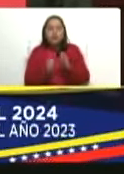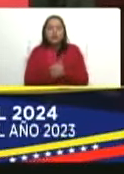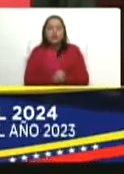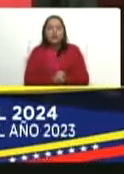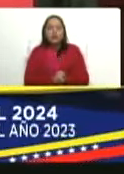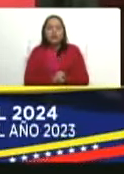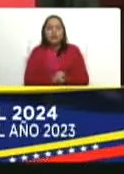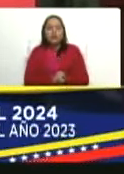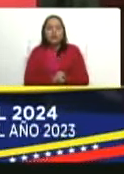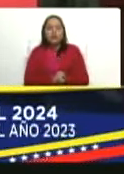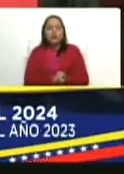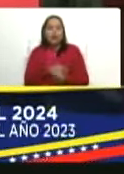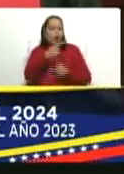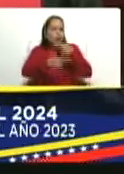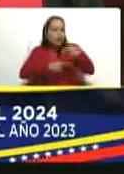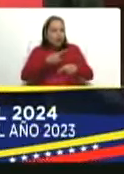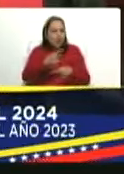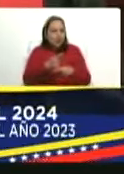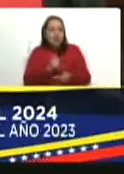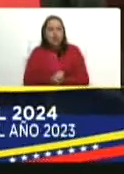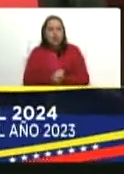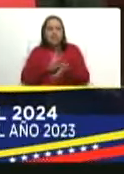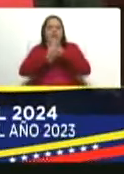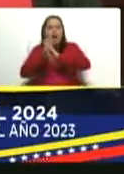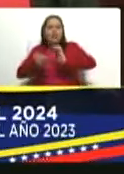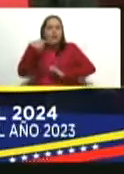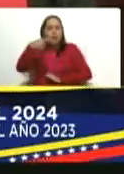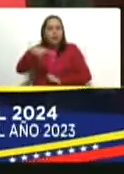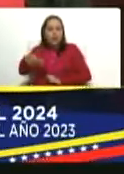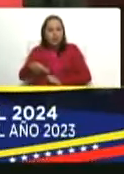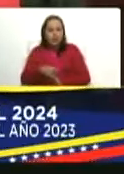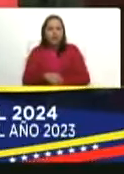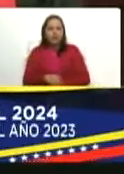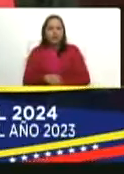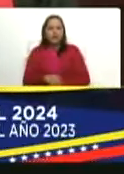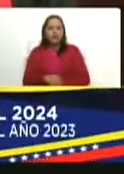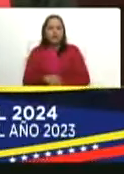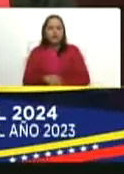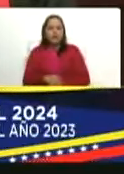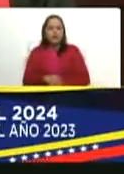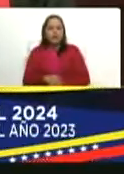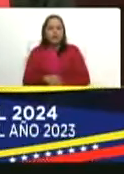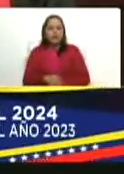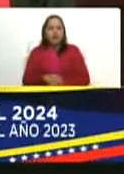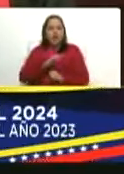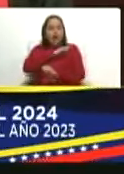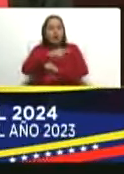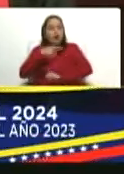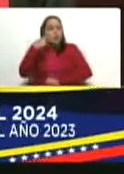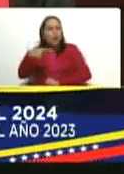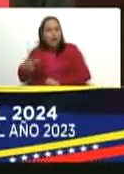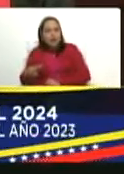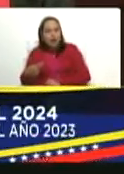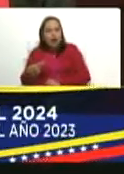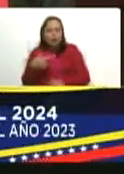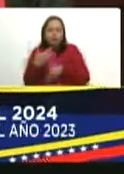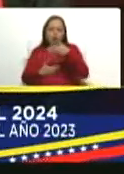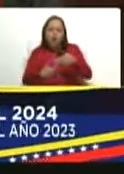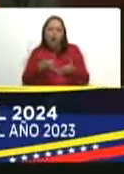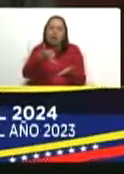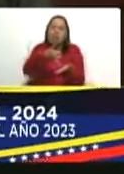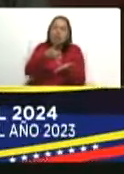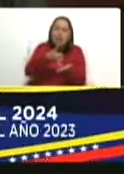procesos de despolitización. El poder político se debilita, ya no son